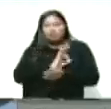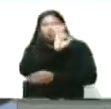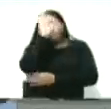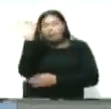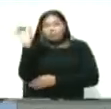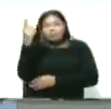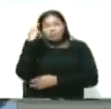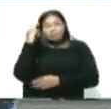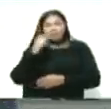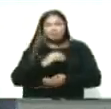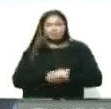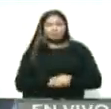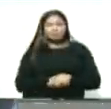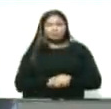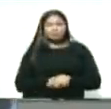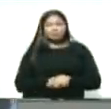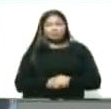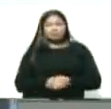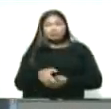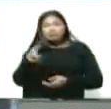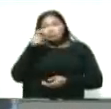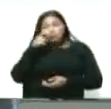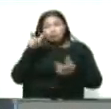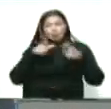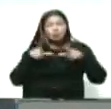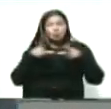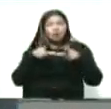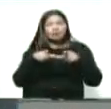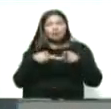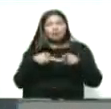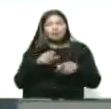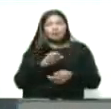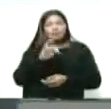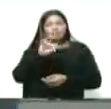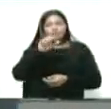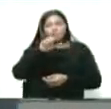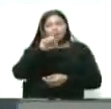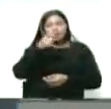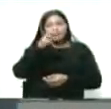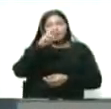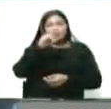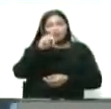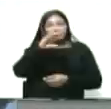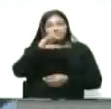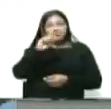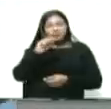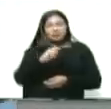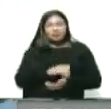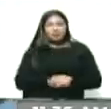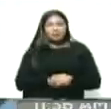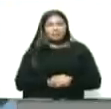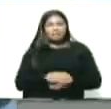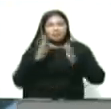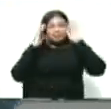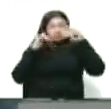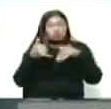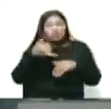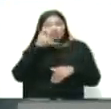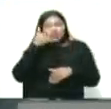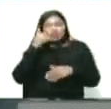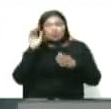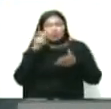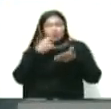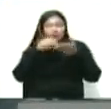del día, las guardias en las salas de flagrancia y el número de atención telefónico, anoten por favor,